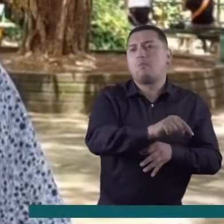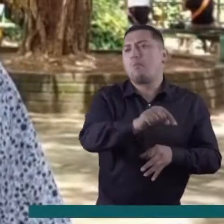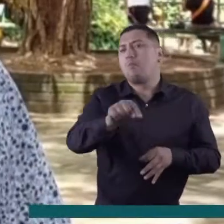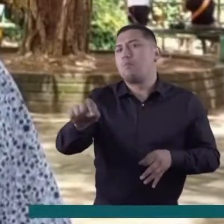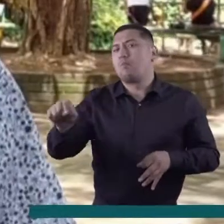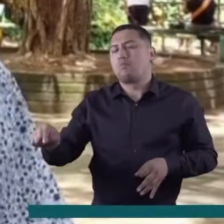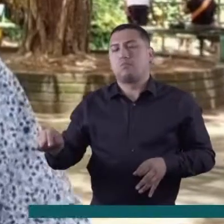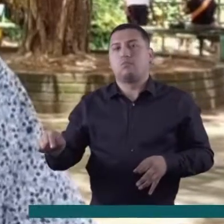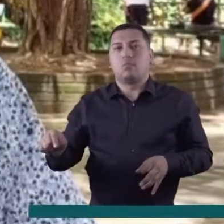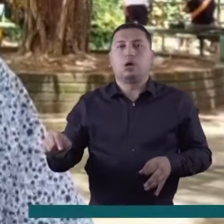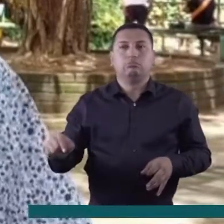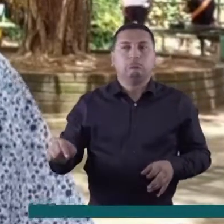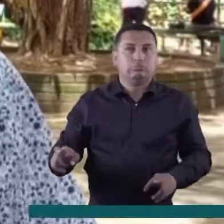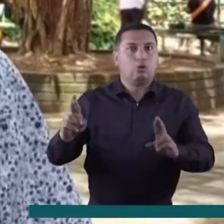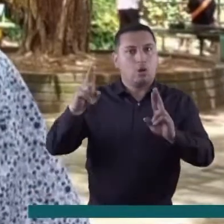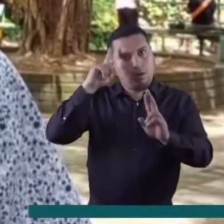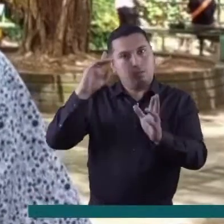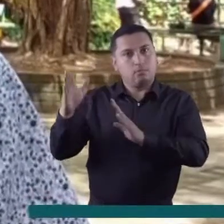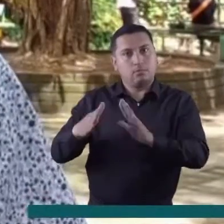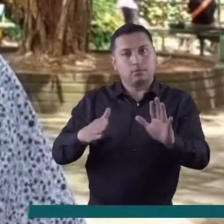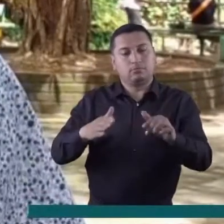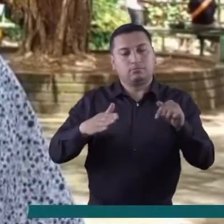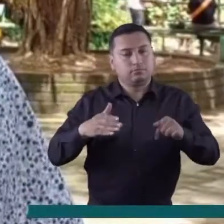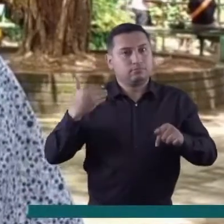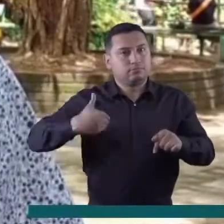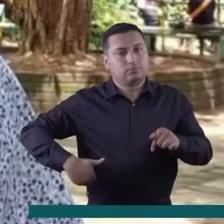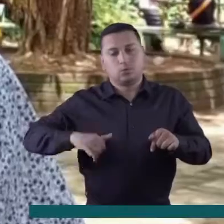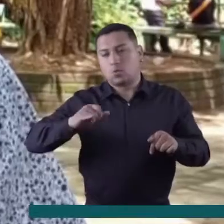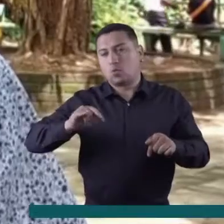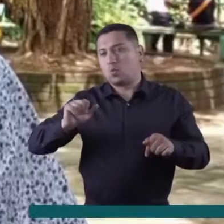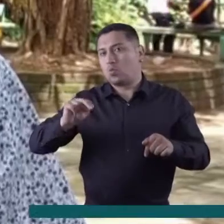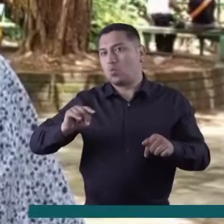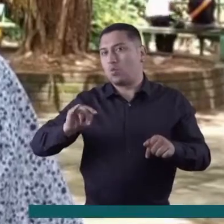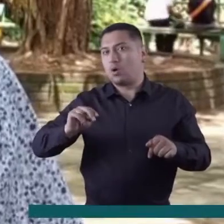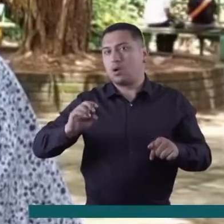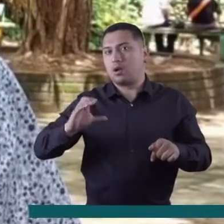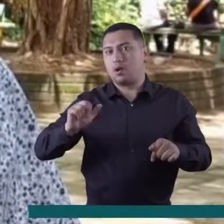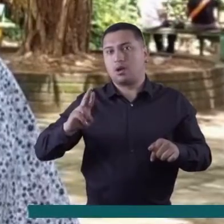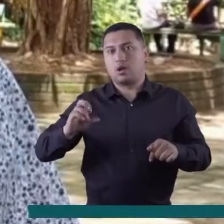Pacoa, Papunagua o Yabaraté. Desde Mitú, Vaupés, Juan Carlos Vallejo para Enlace 13.